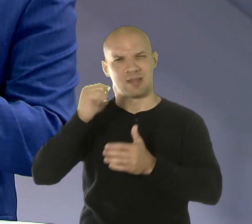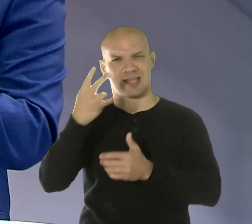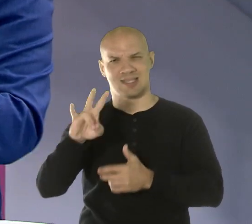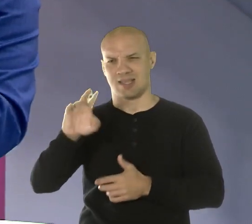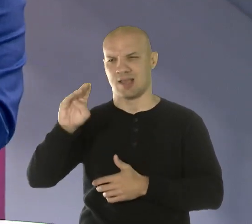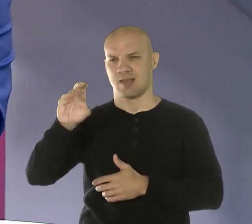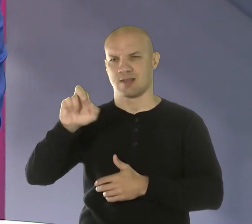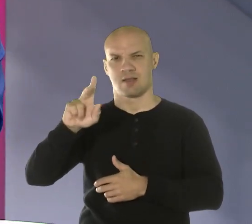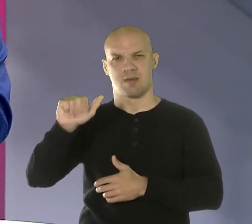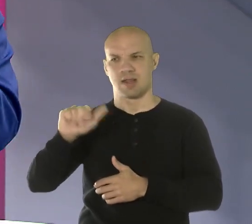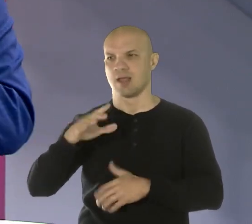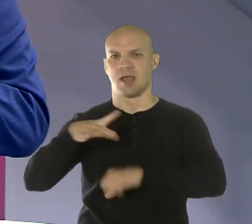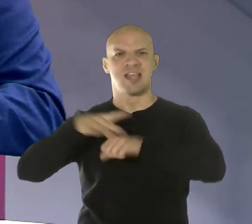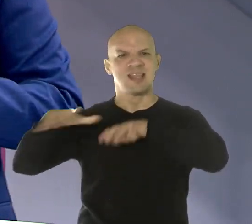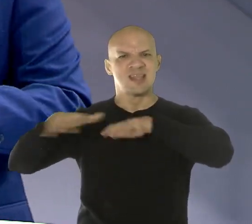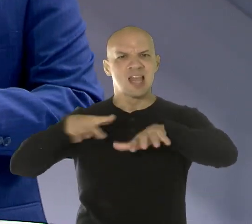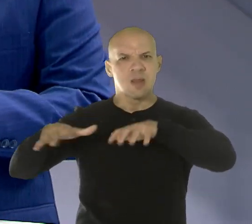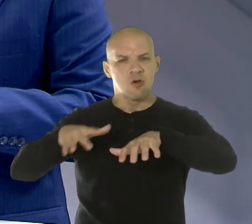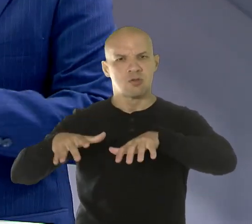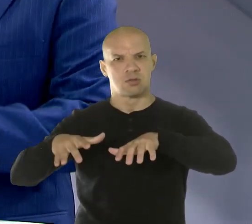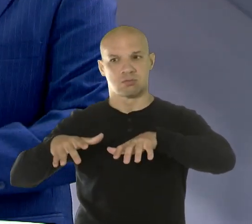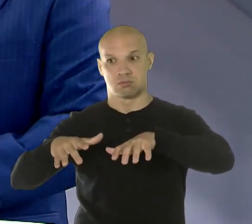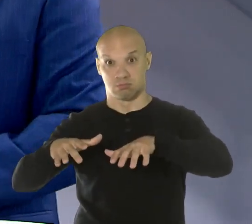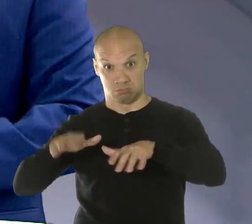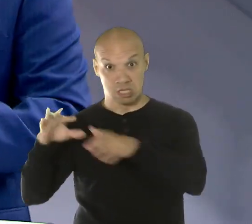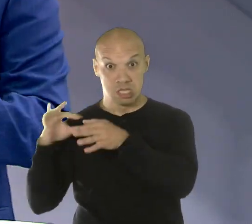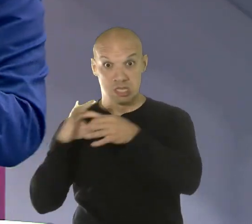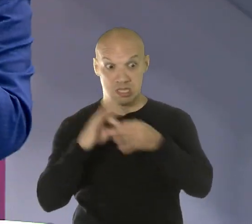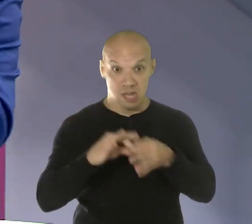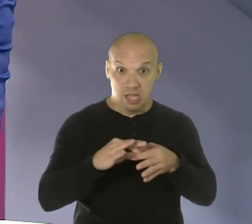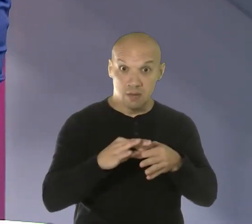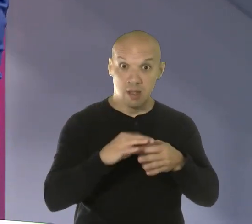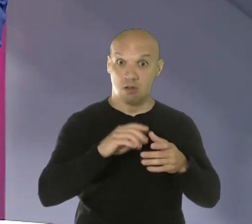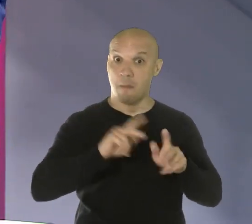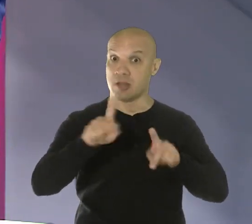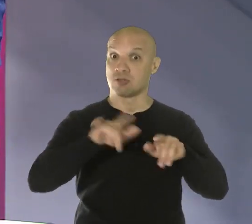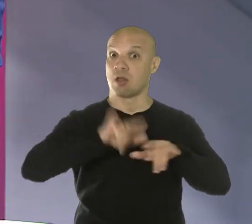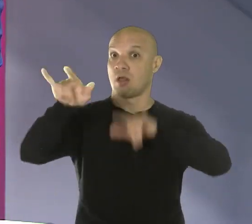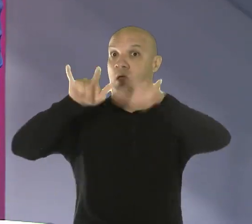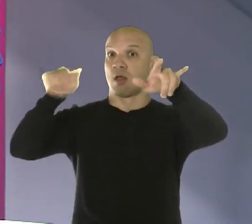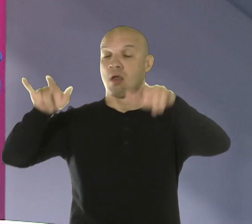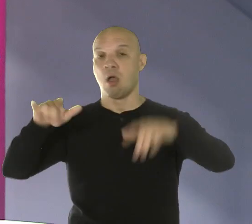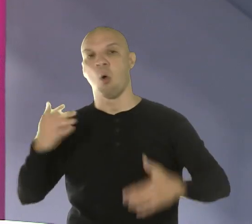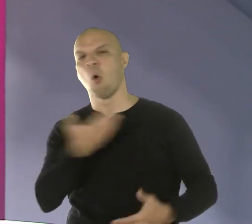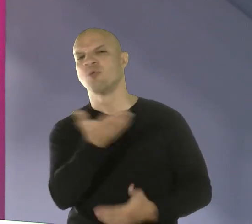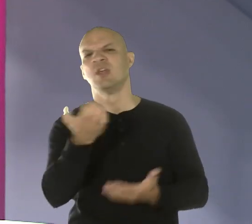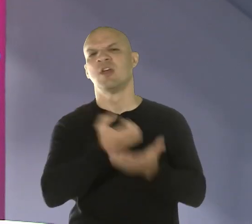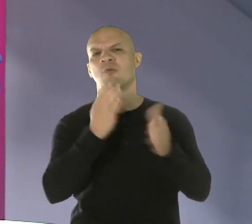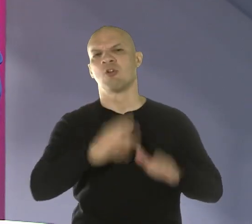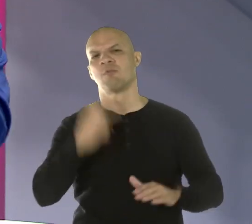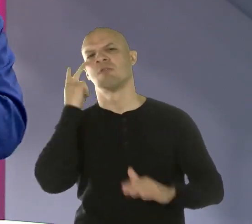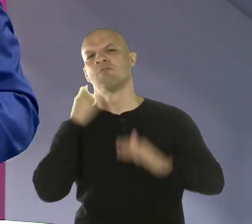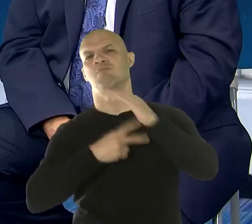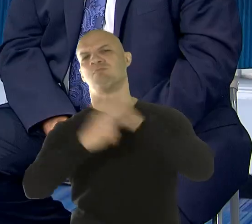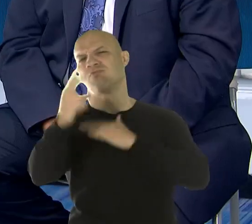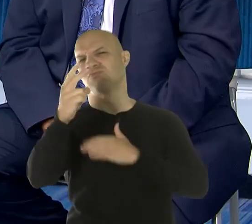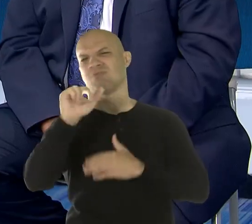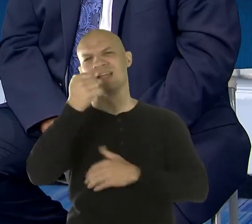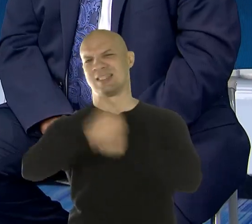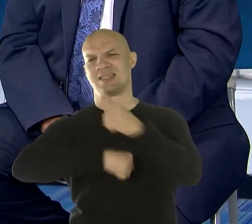también los terremotos, si eso un poco tiene que ver con ese cambio de la población, o es algo que ustedes como economistas veían venir desde hace más de una